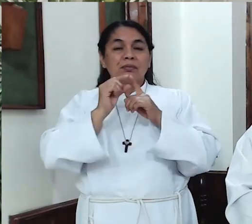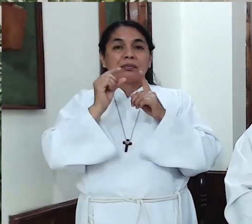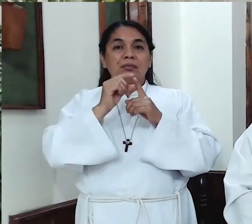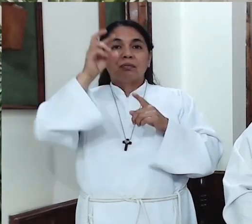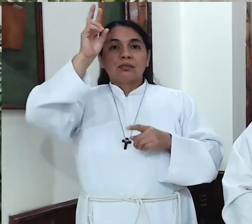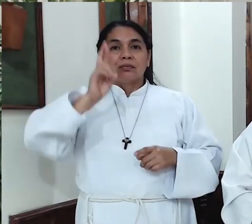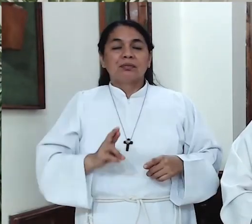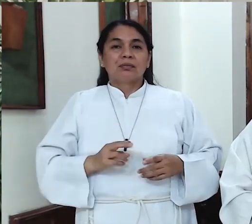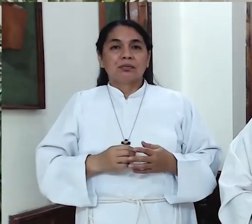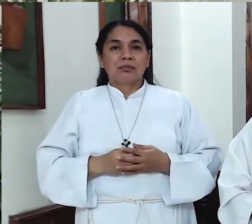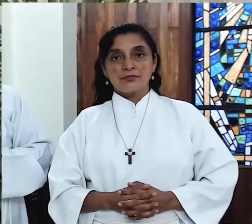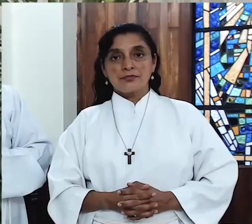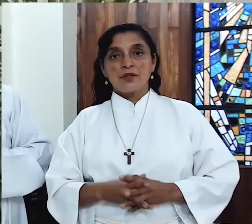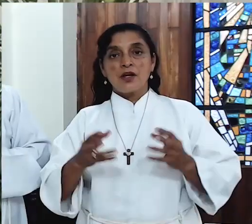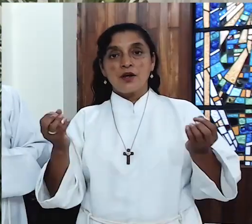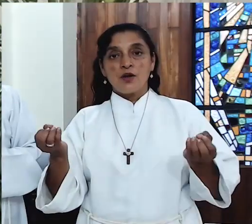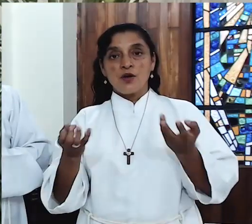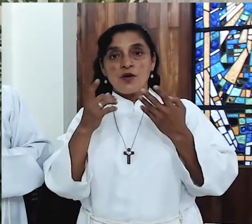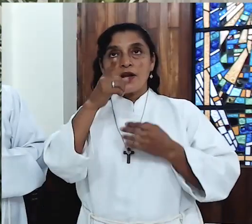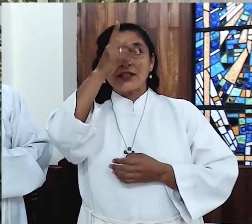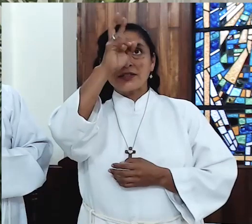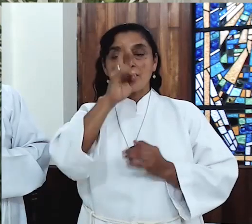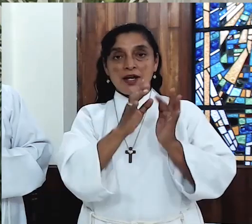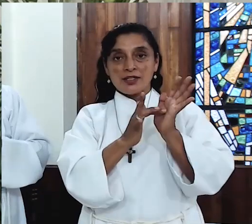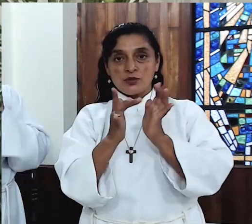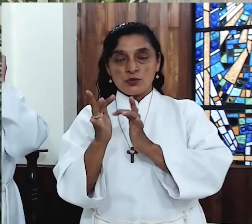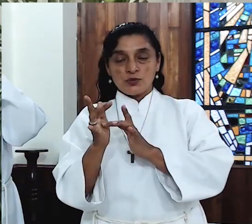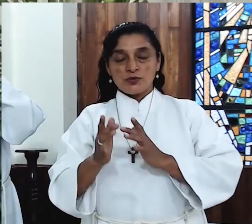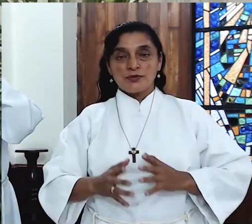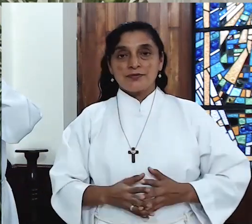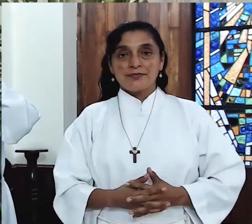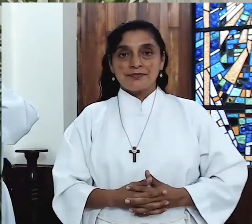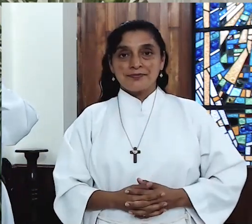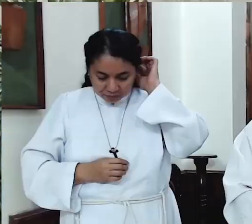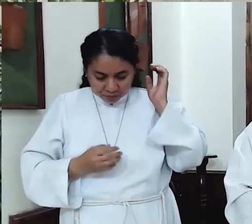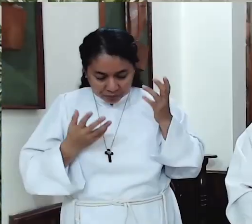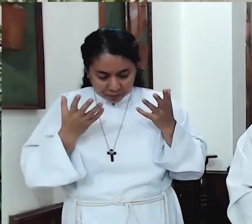Palabra del Señor. Gloria a ti, Señor Jesús.